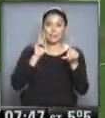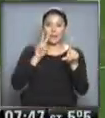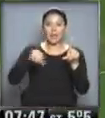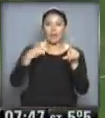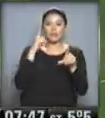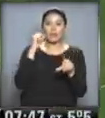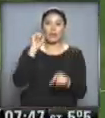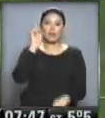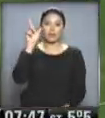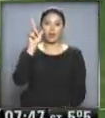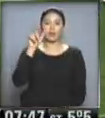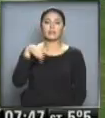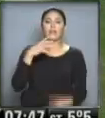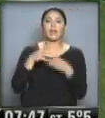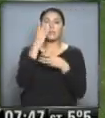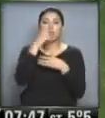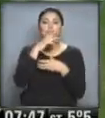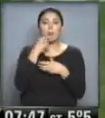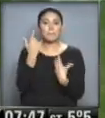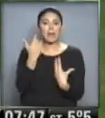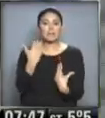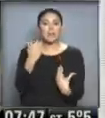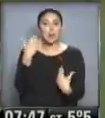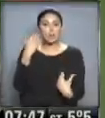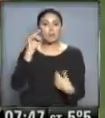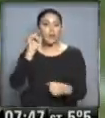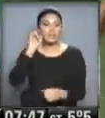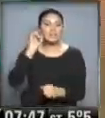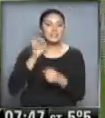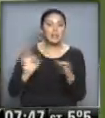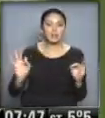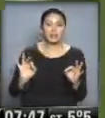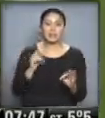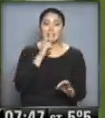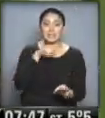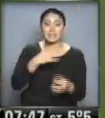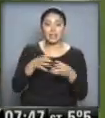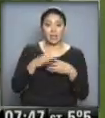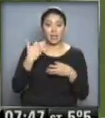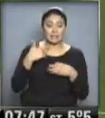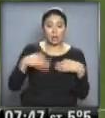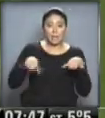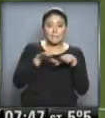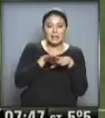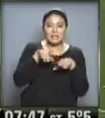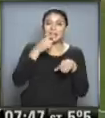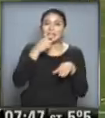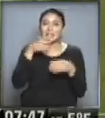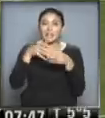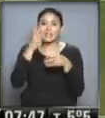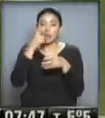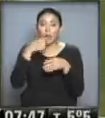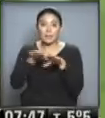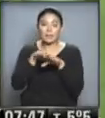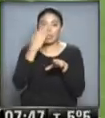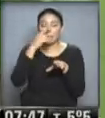Caprari. Se ilusionaba el equipo sanjuanino porque empataba Argentinos Juniors, y si empataba San Juan, había partido de desempate. En